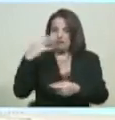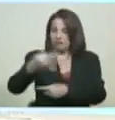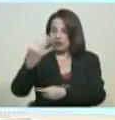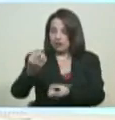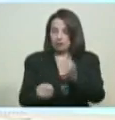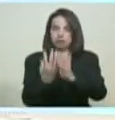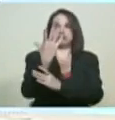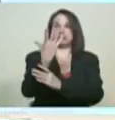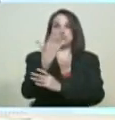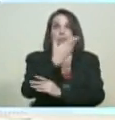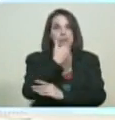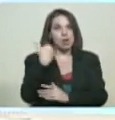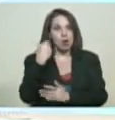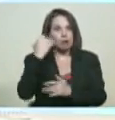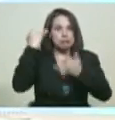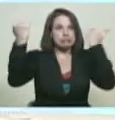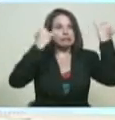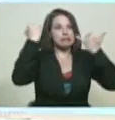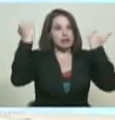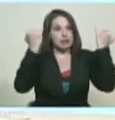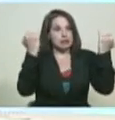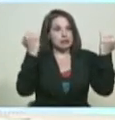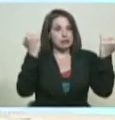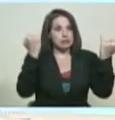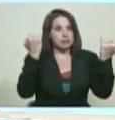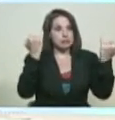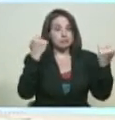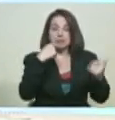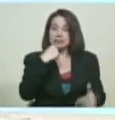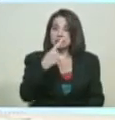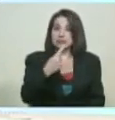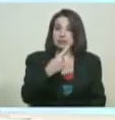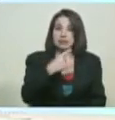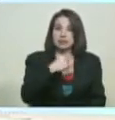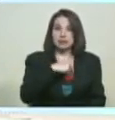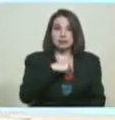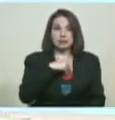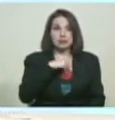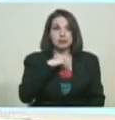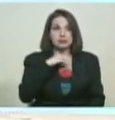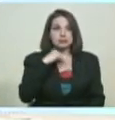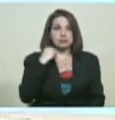práctica lenin decía no en las